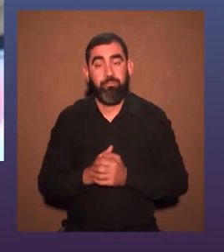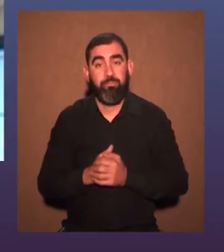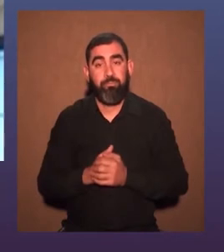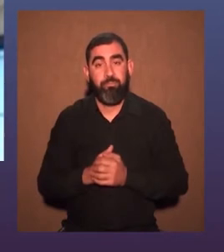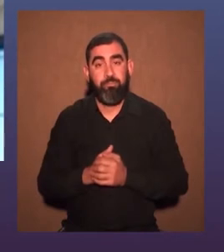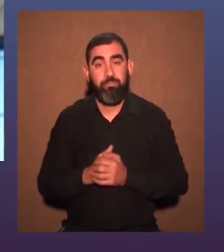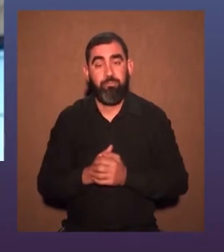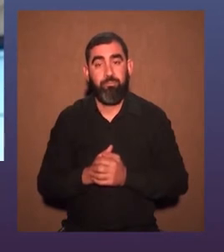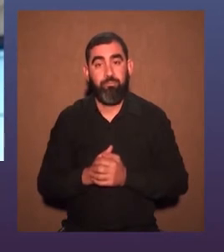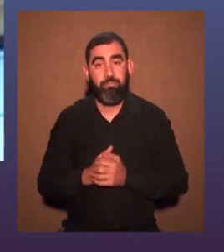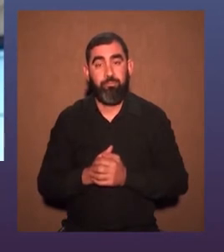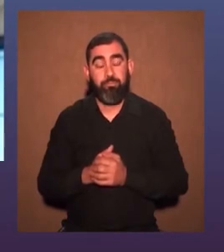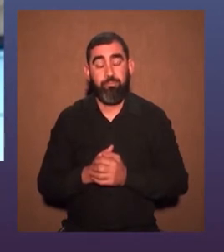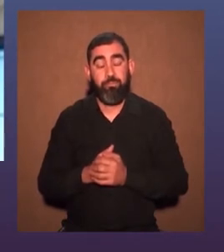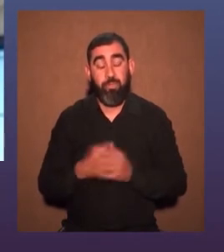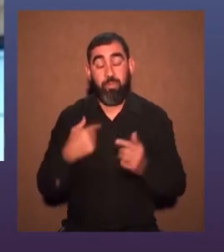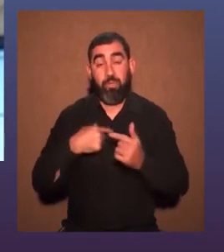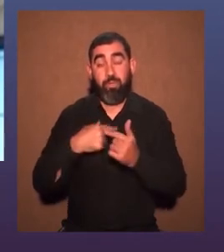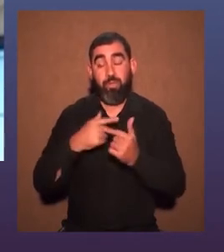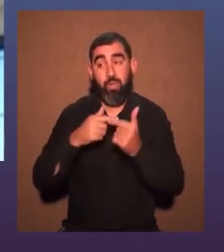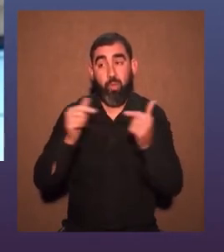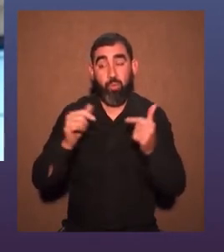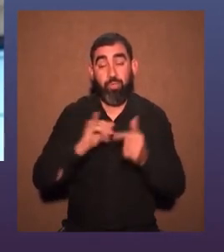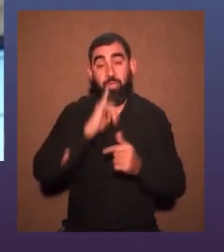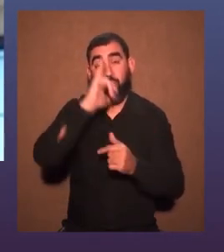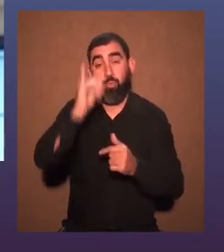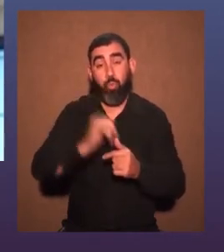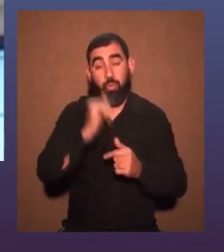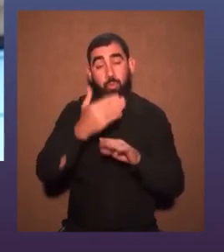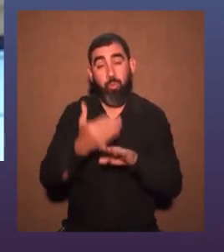No, una cosa que comentábamos de que